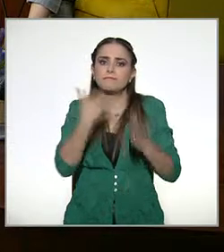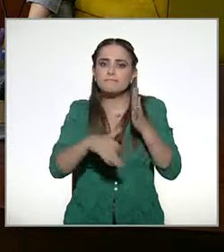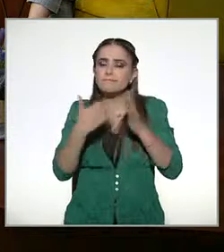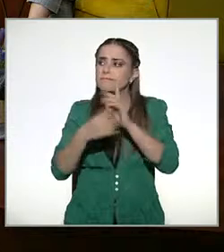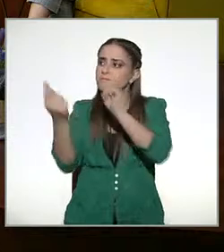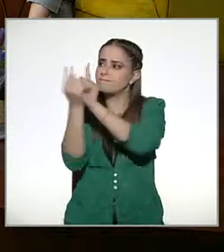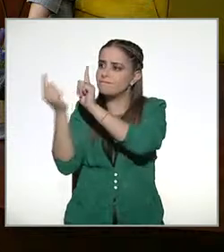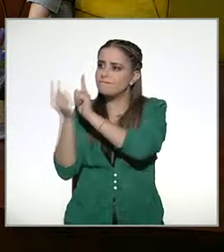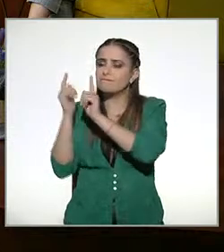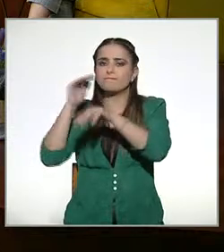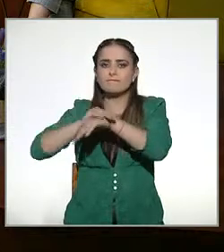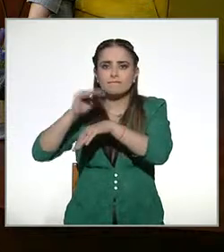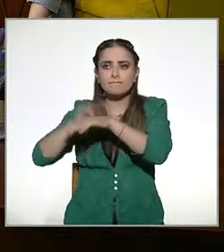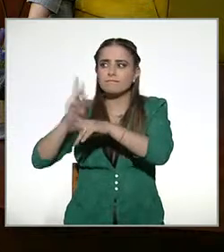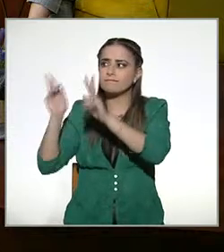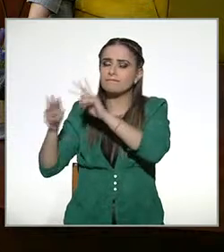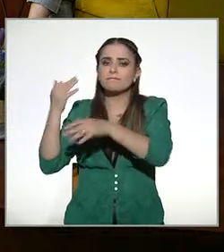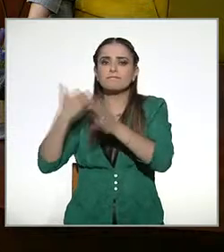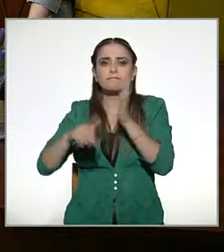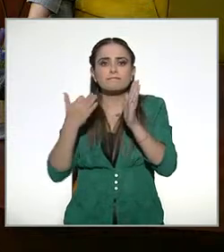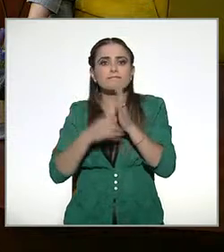contacto y de sociabilización